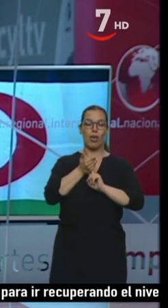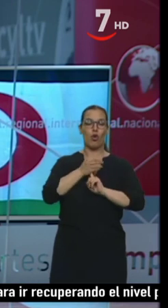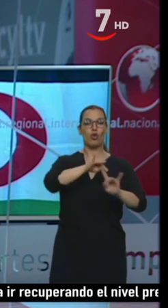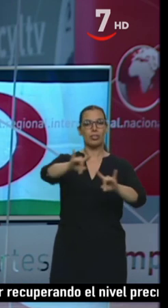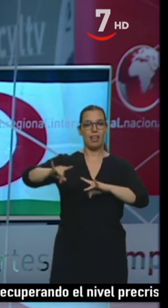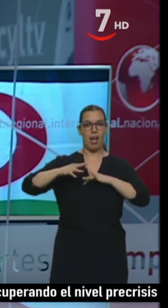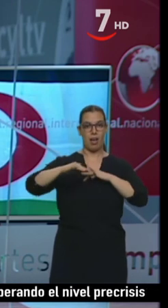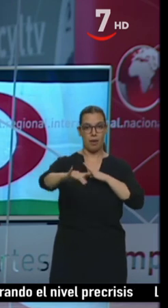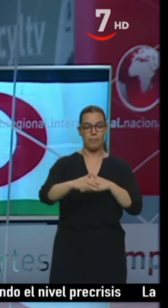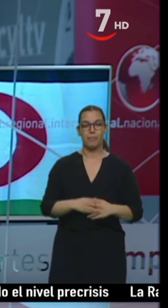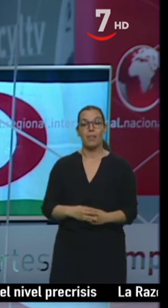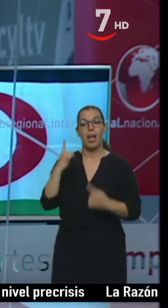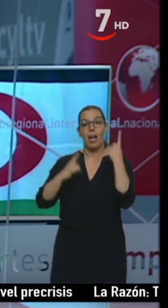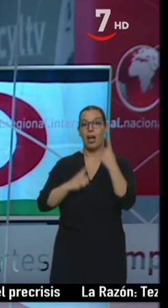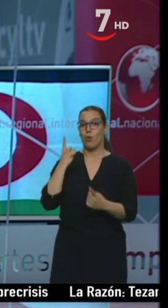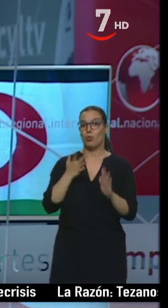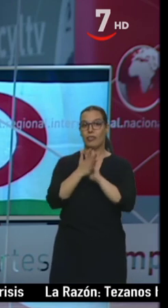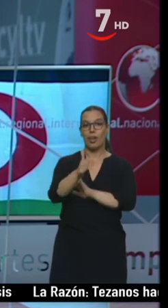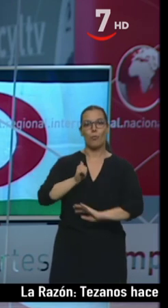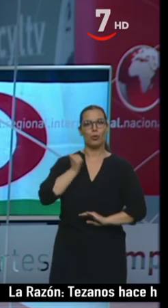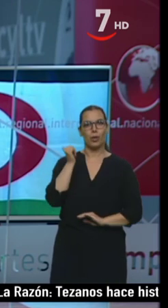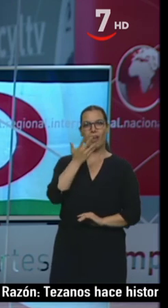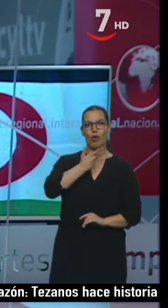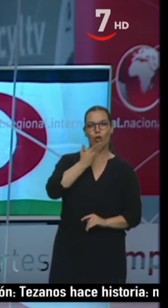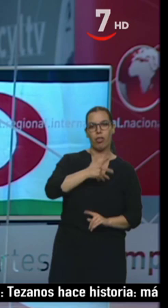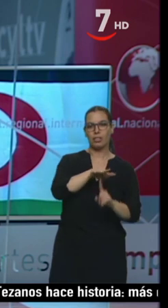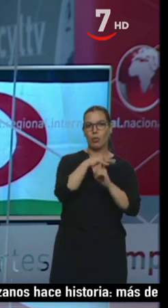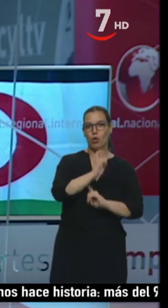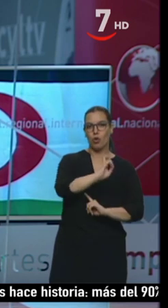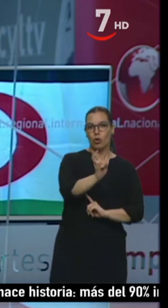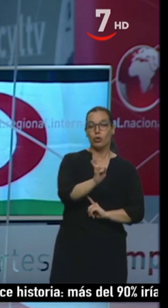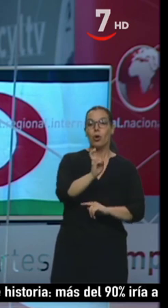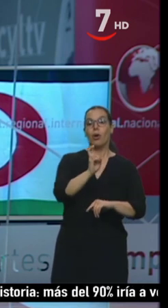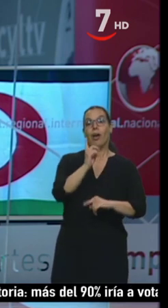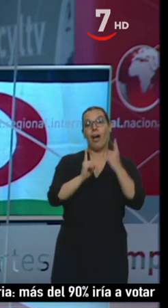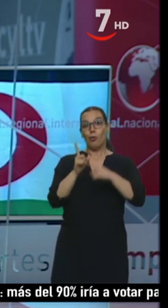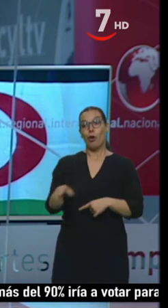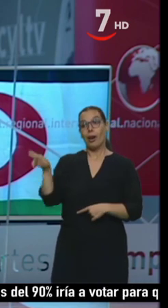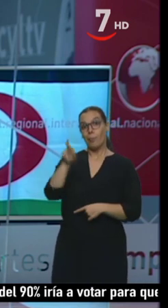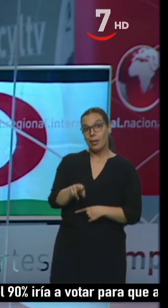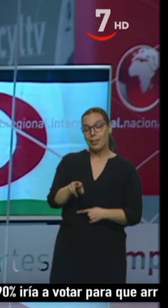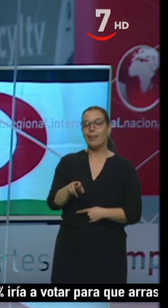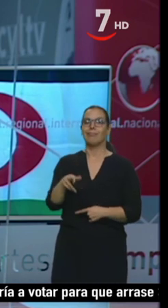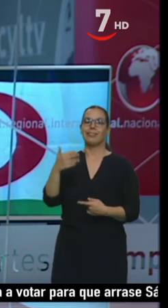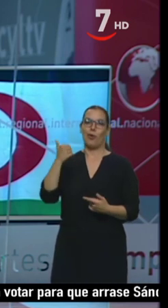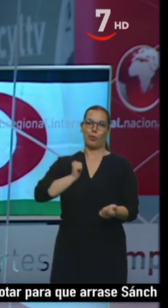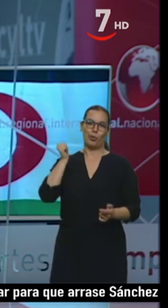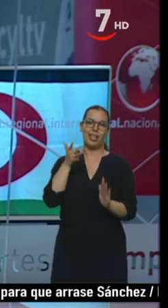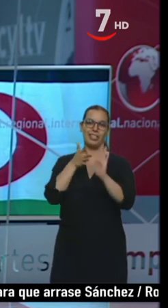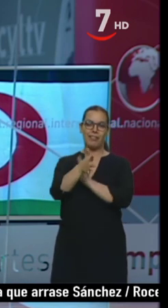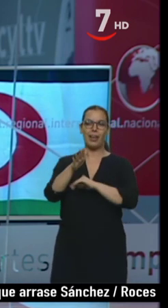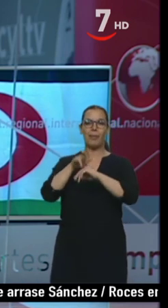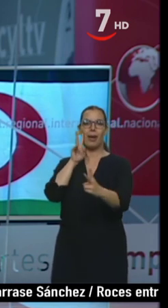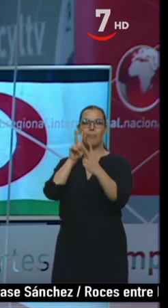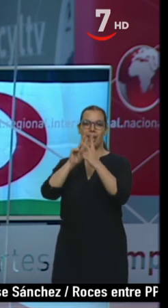Sáhara. Para algunos es una oportunidad de conocer otra realidad, para otros, los que repiten, de ver a quienes se han convertido ya en su segunda